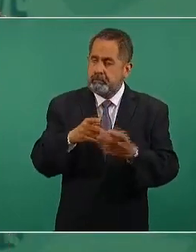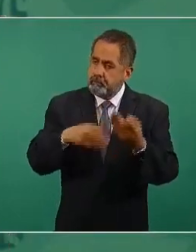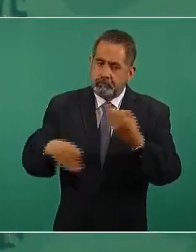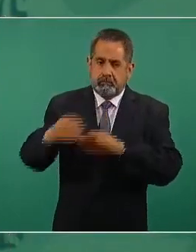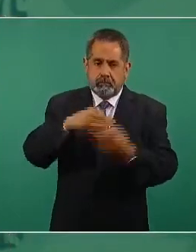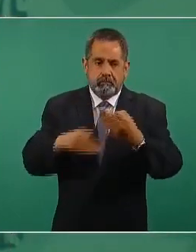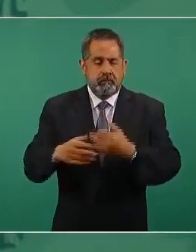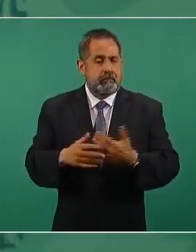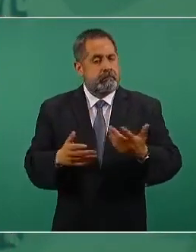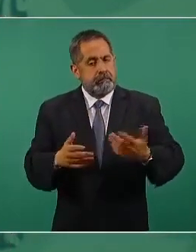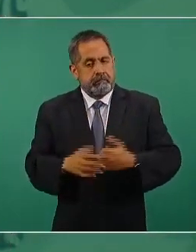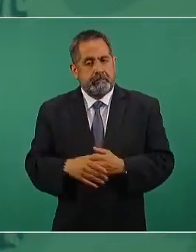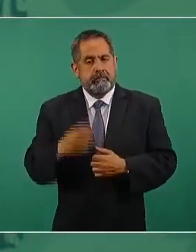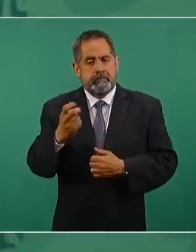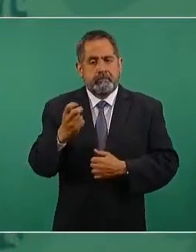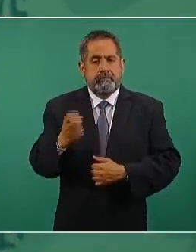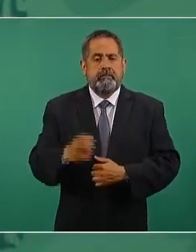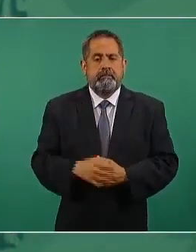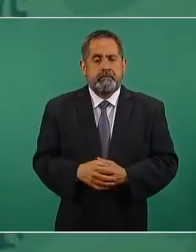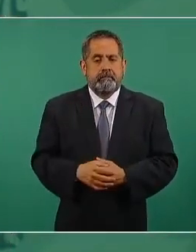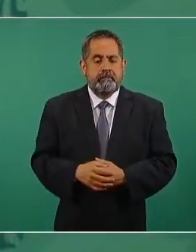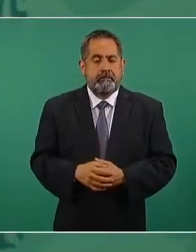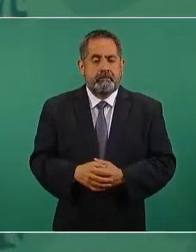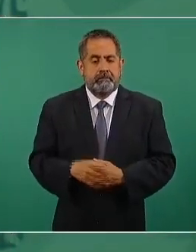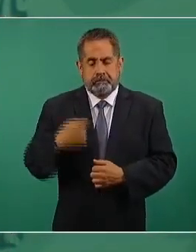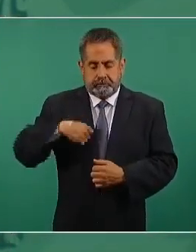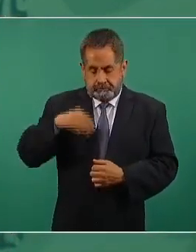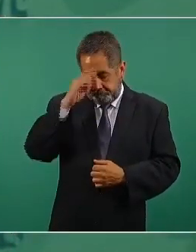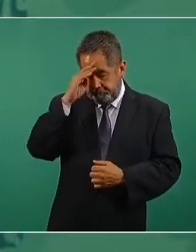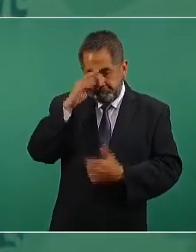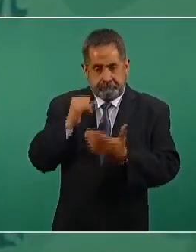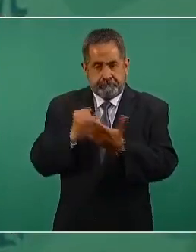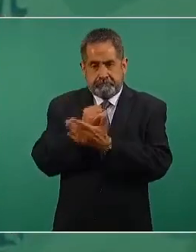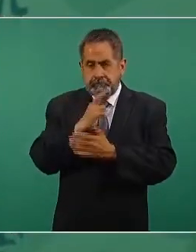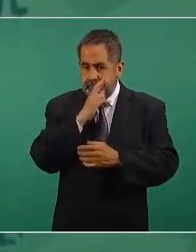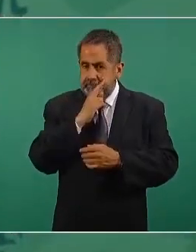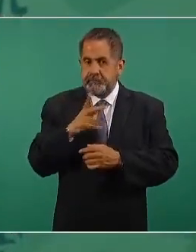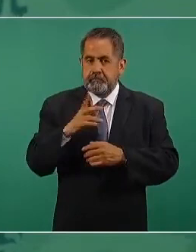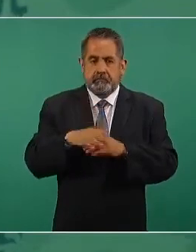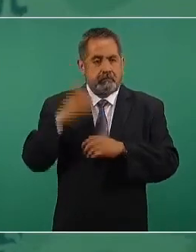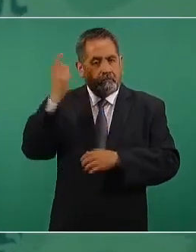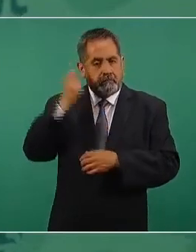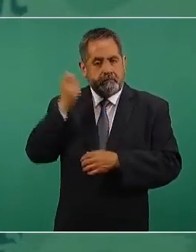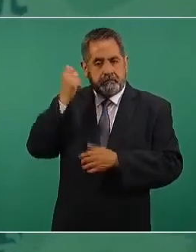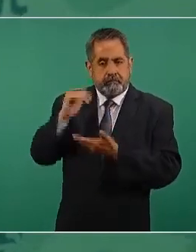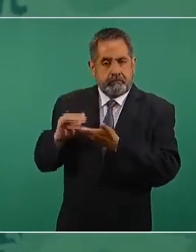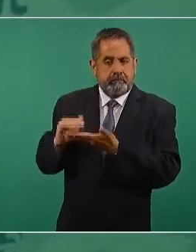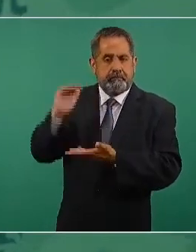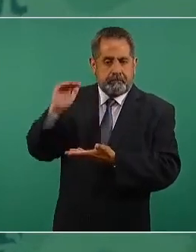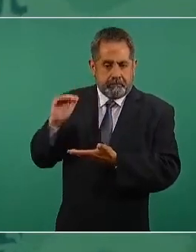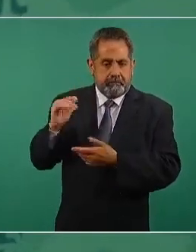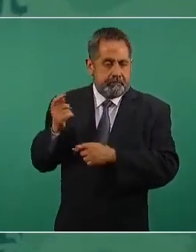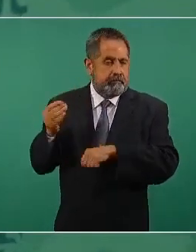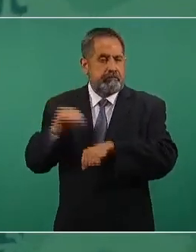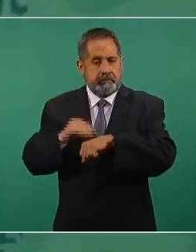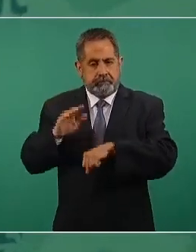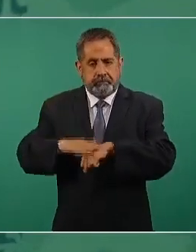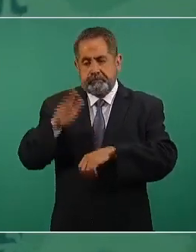Pues por eso es que decidimos aumentar la pensión